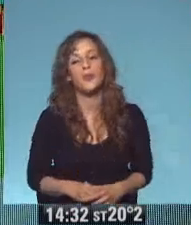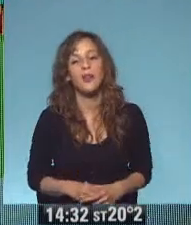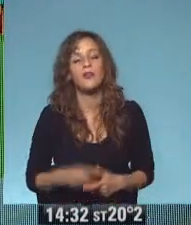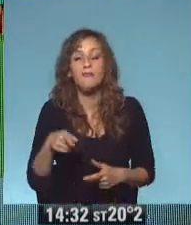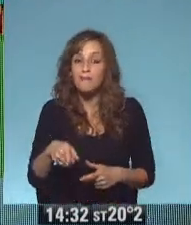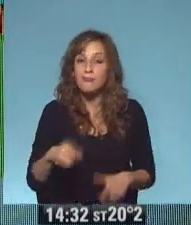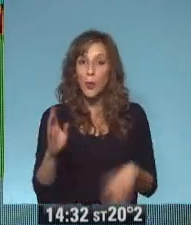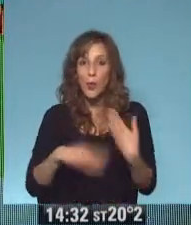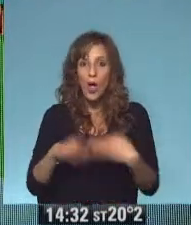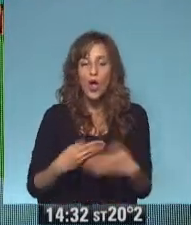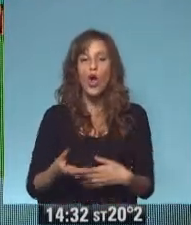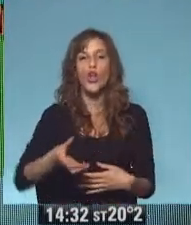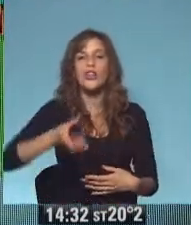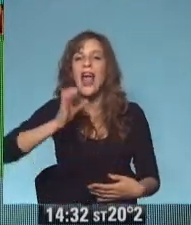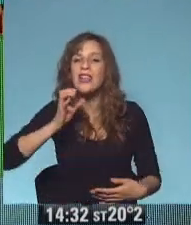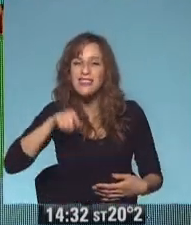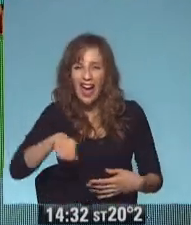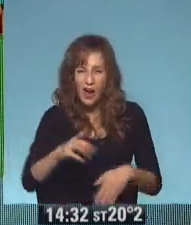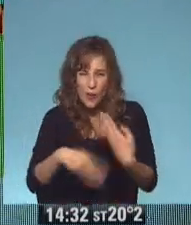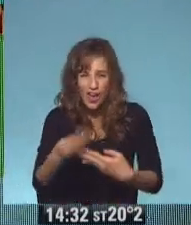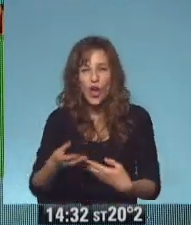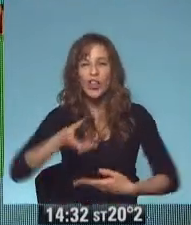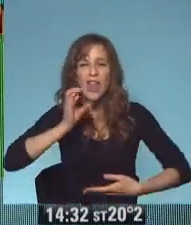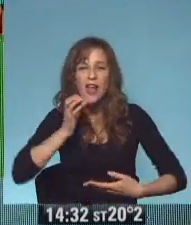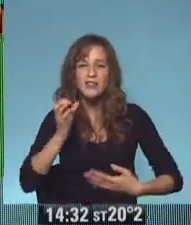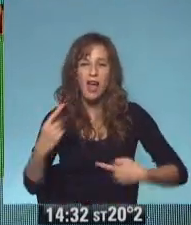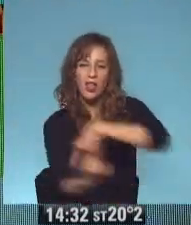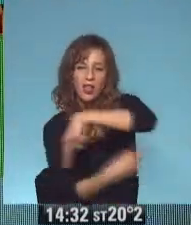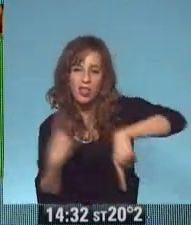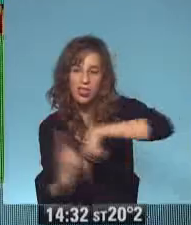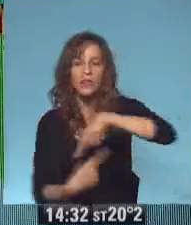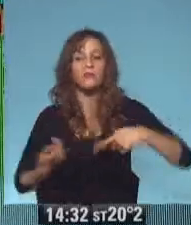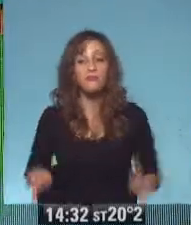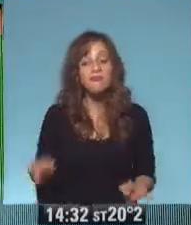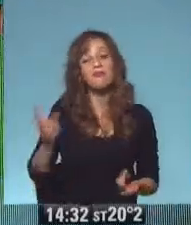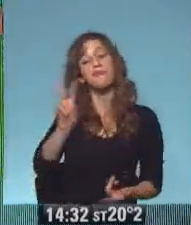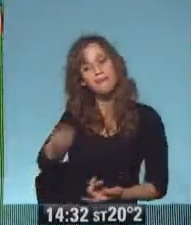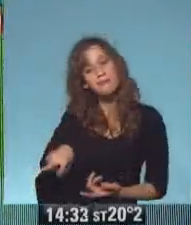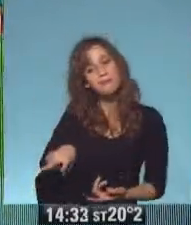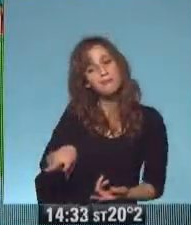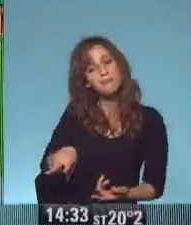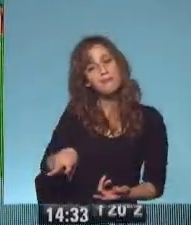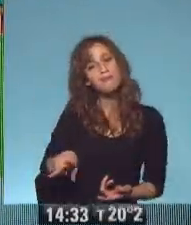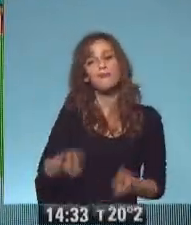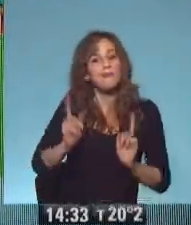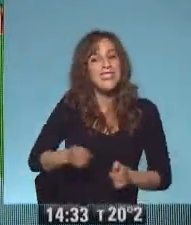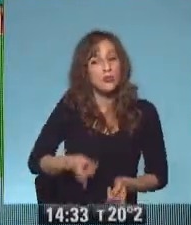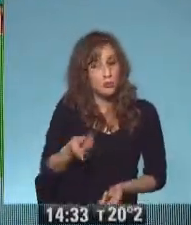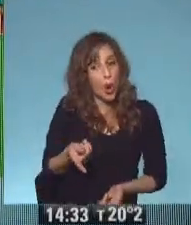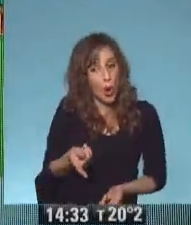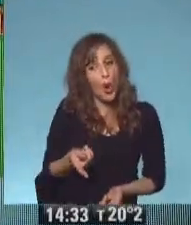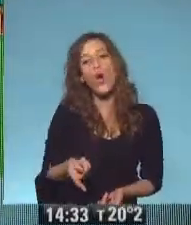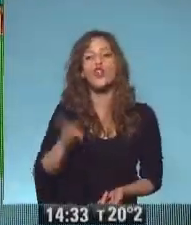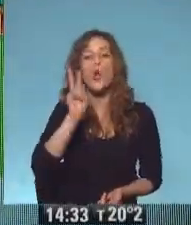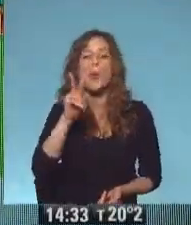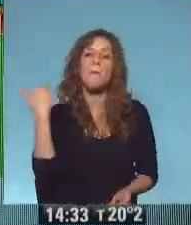las tazas. Porque estoy acá. Sí. Y ahí ya medio como hago lo mismo que Maga. La veo a Maga que está ahí.